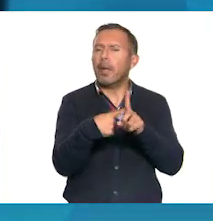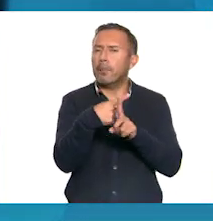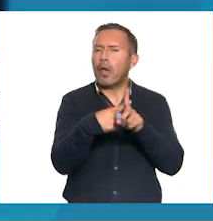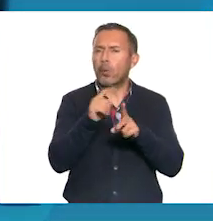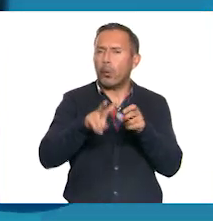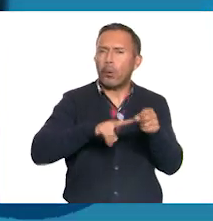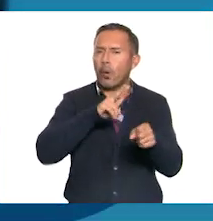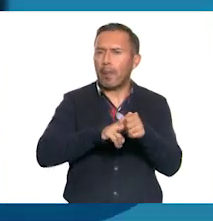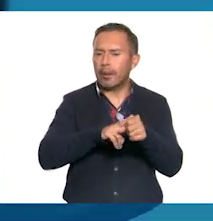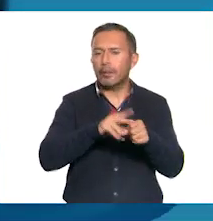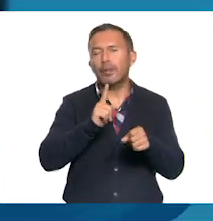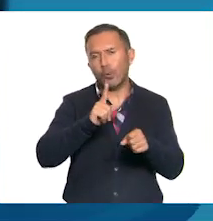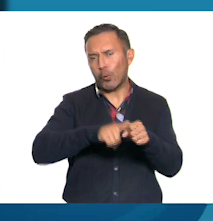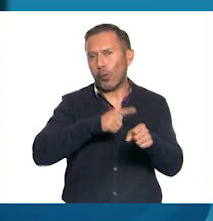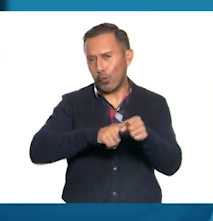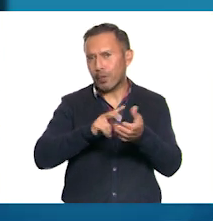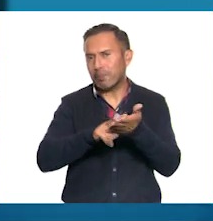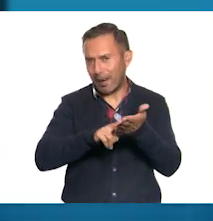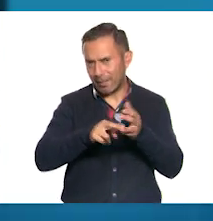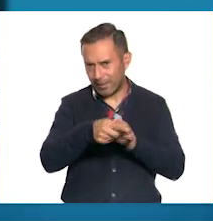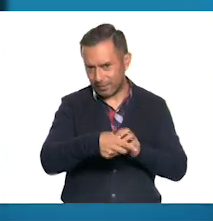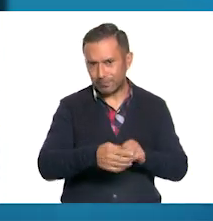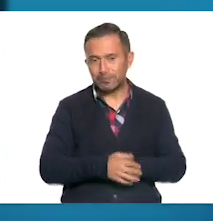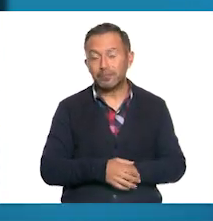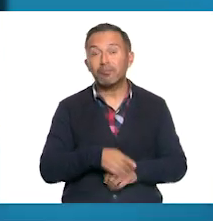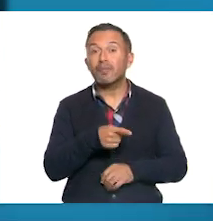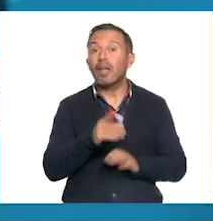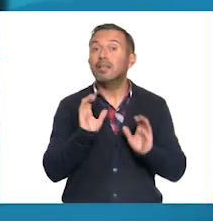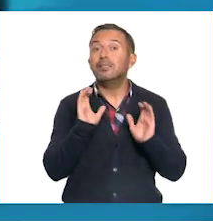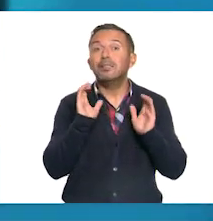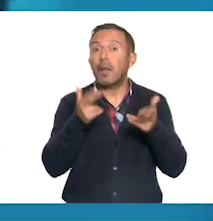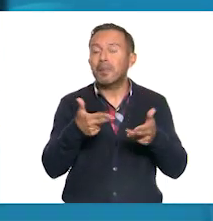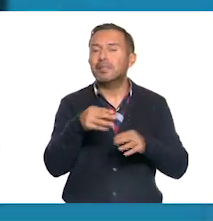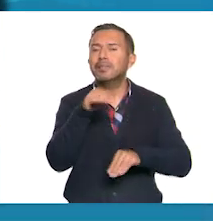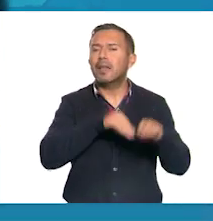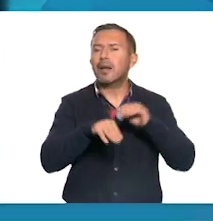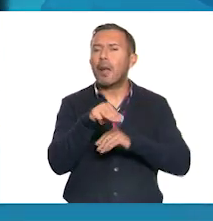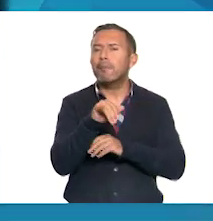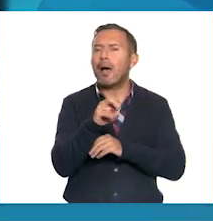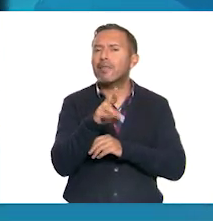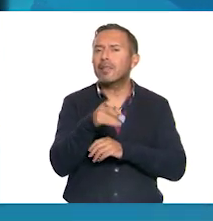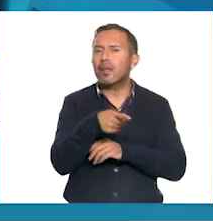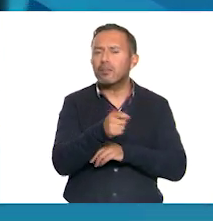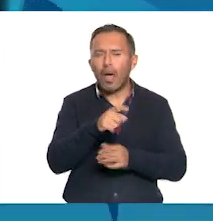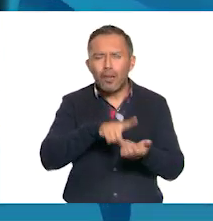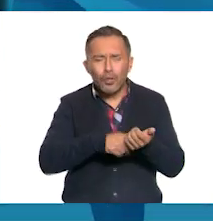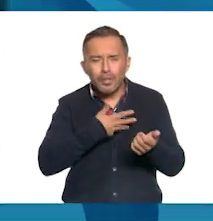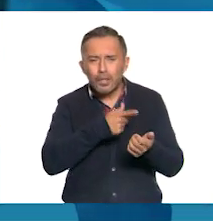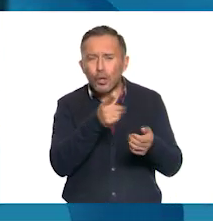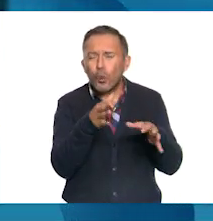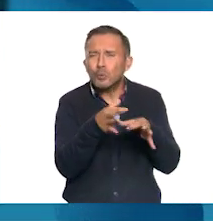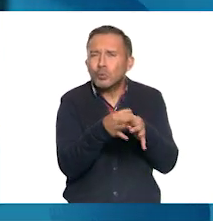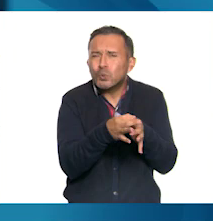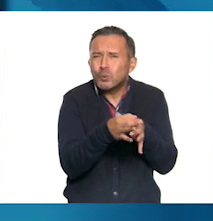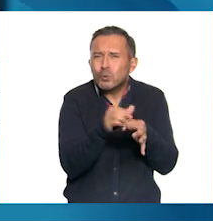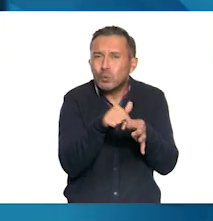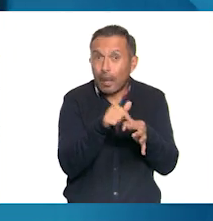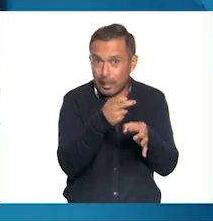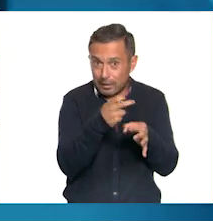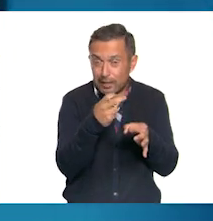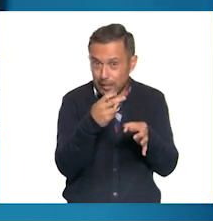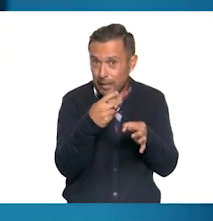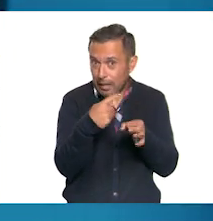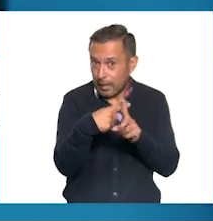tonos de color verde. Bueno, en la Sierra Madre de Chiapas es solo una pequeña porción la que tiene este